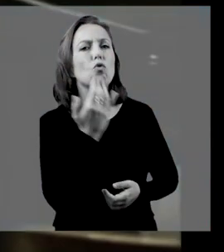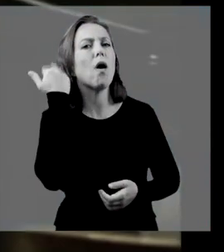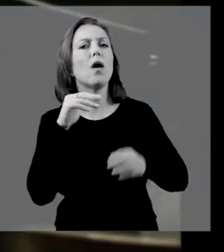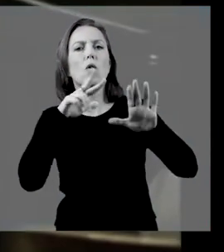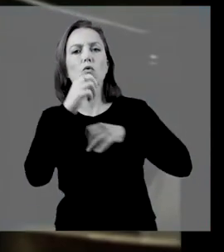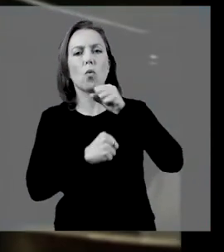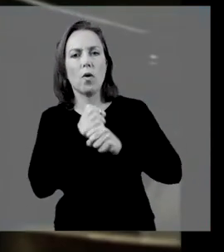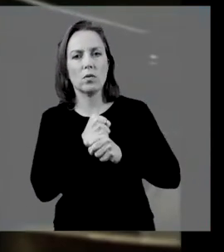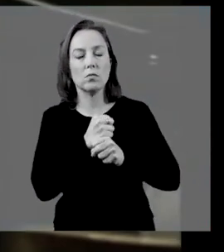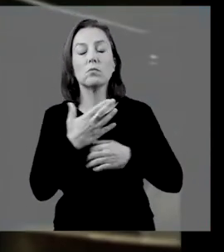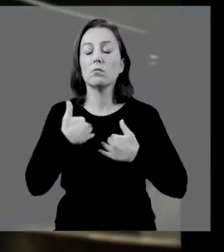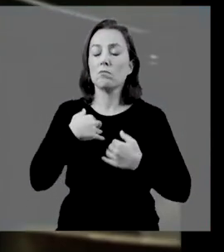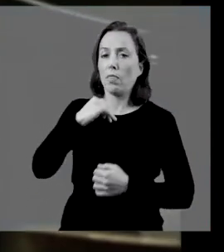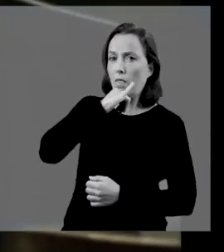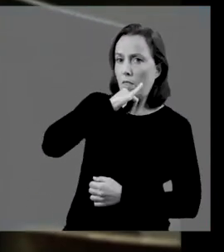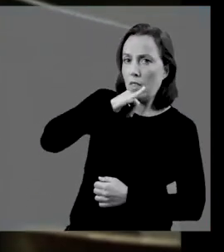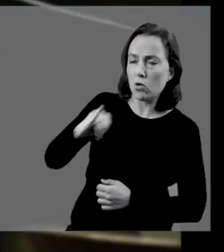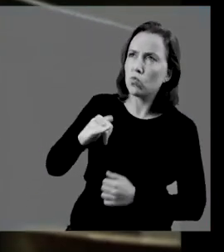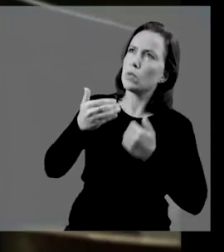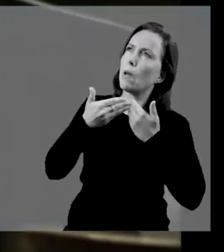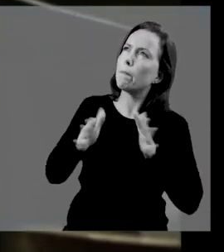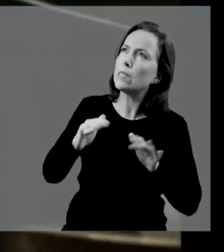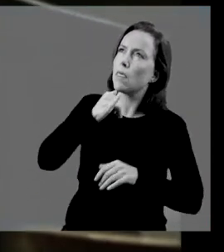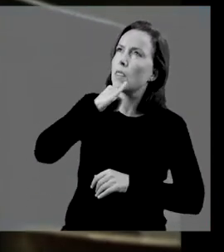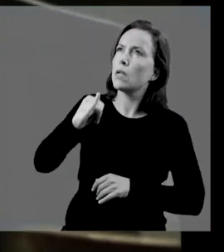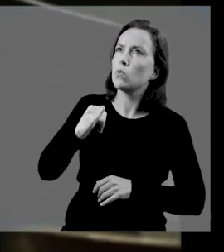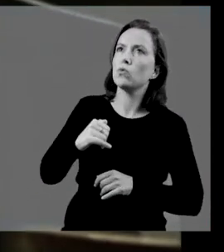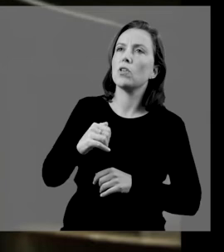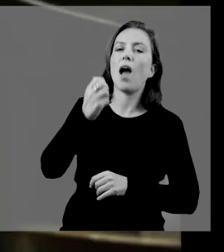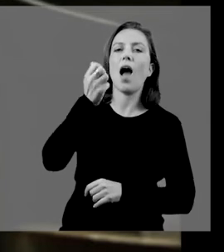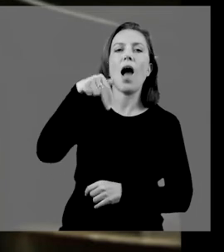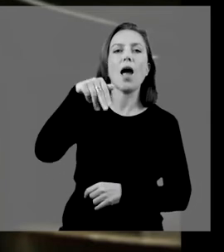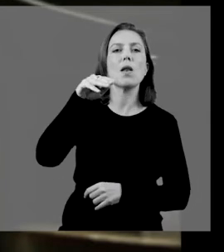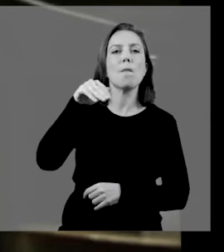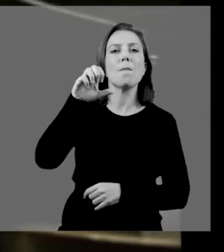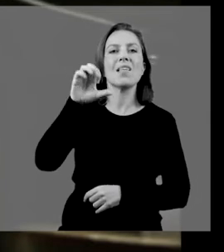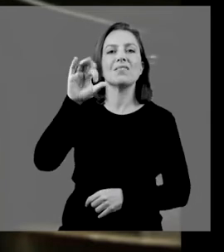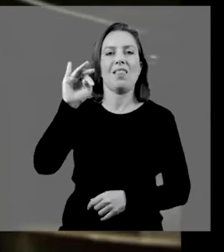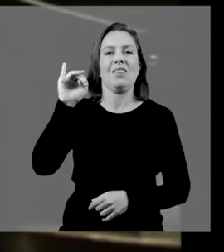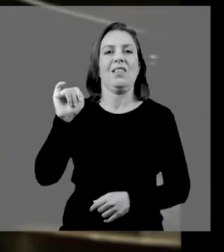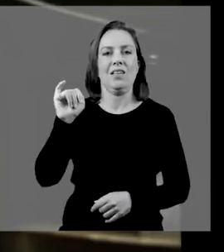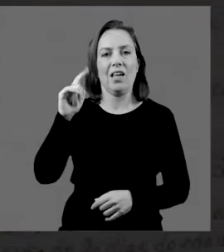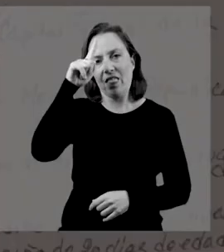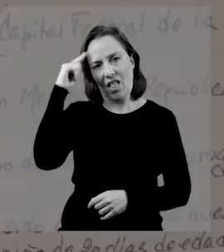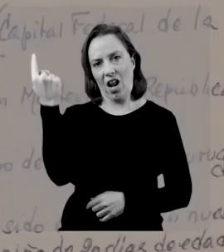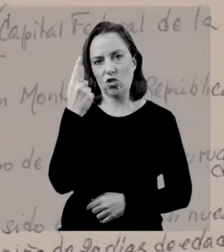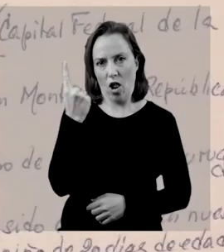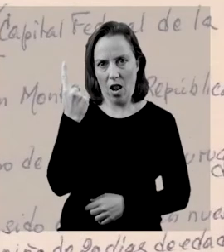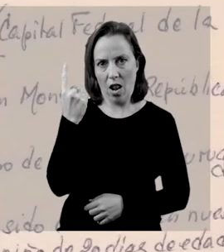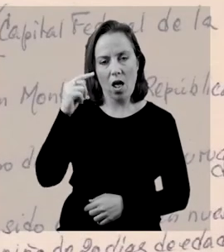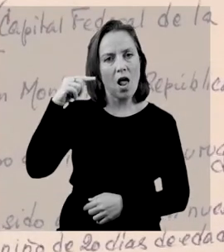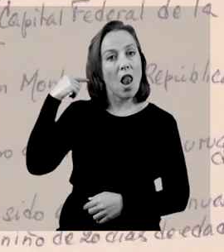esa denuncia, yo empiezo la denuncia en Amnesty International, invitado por Amnesty International en Londres